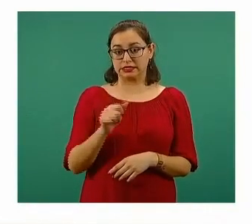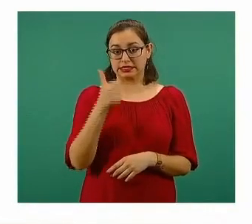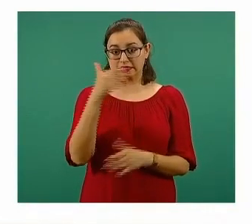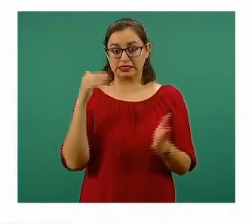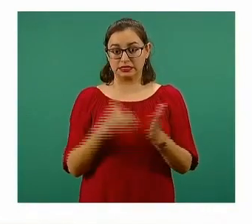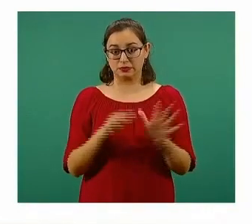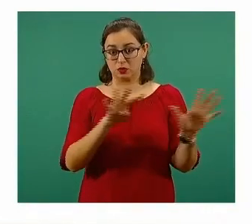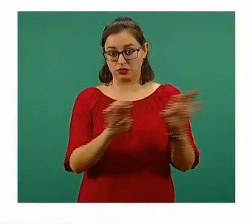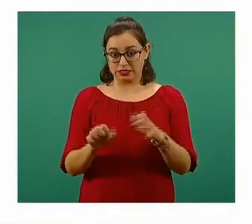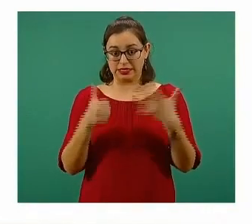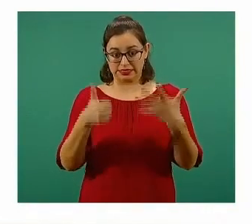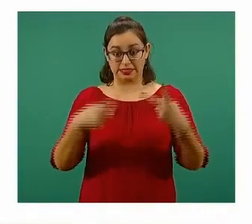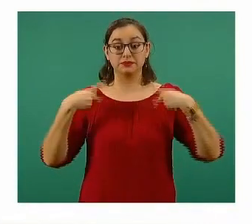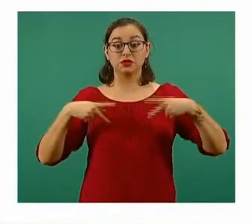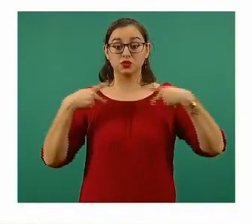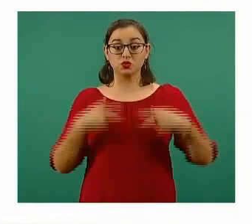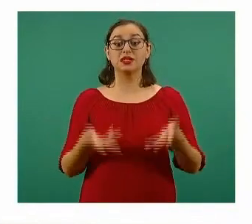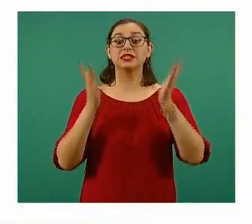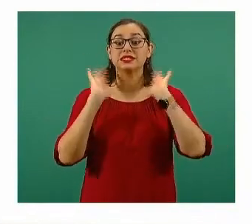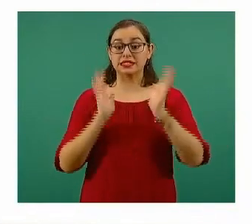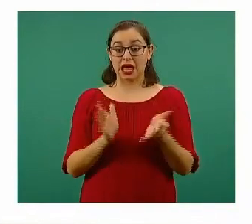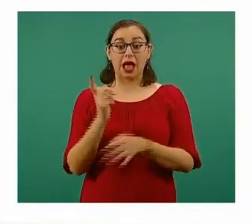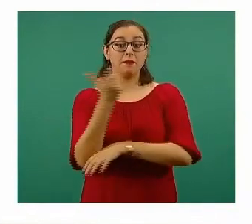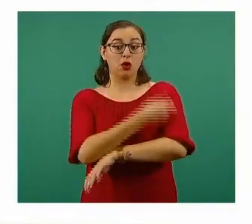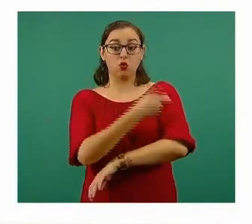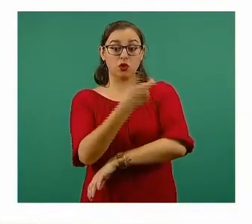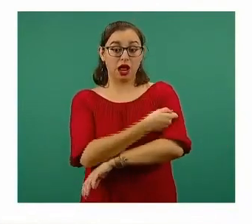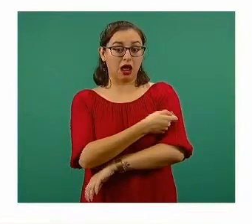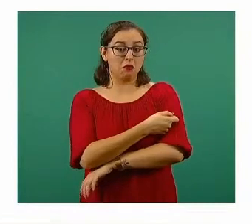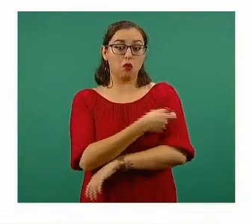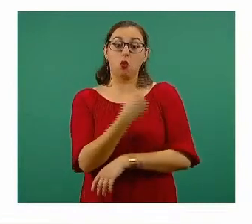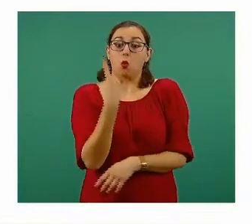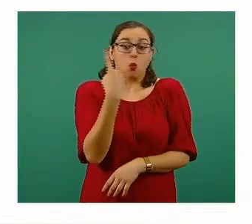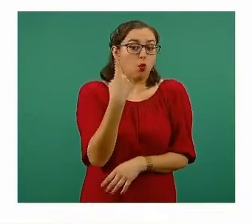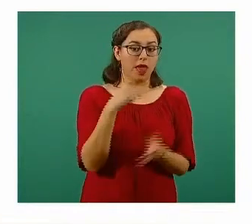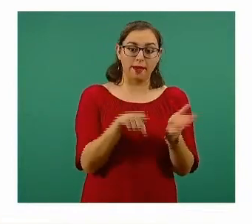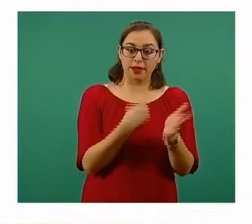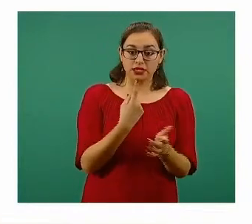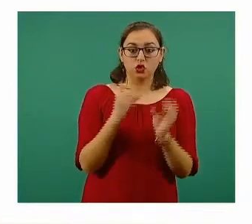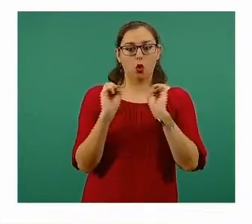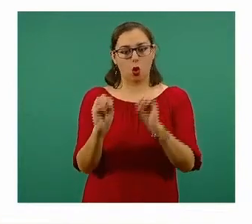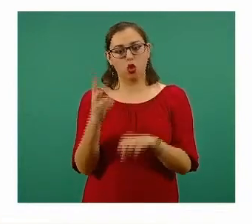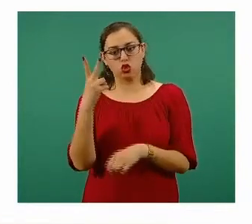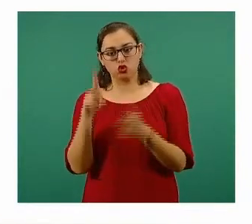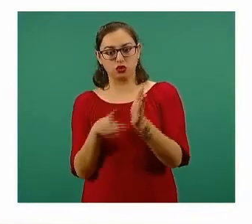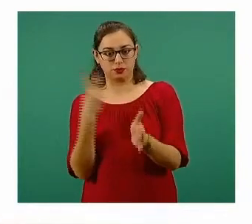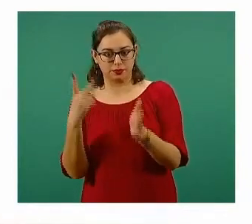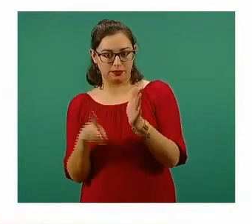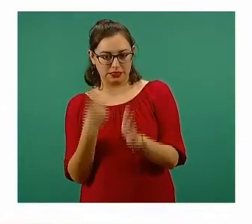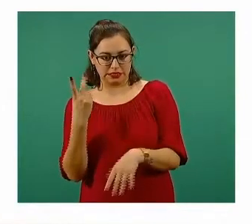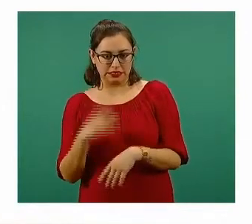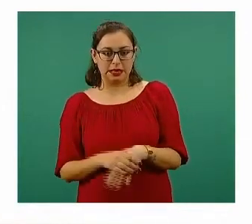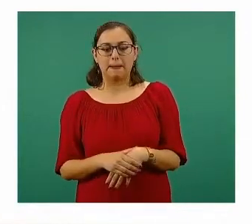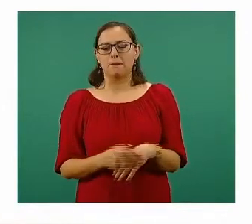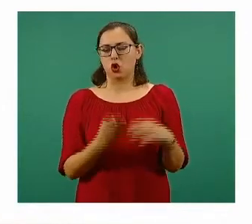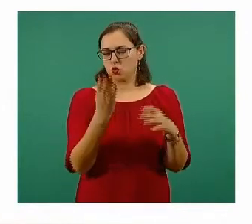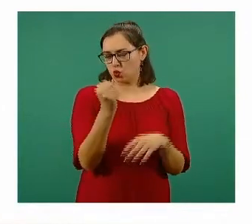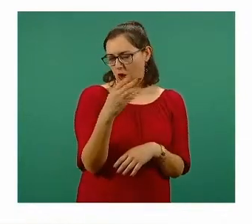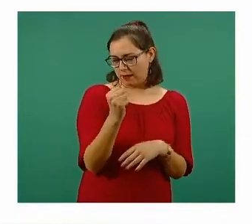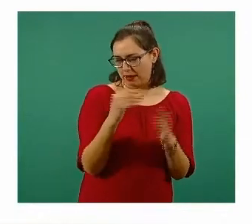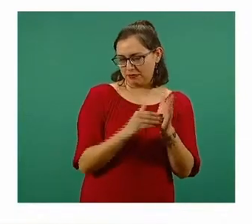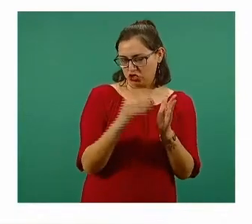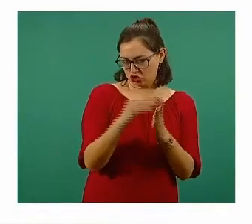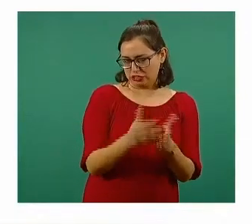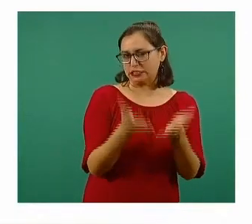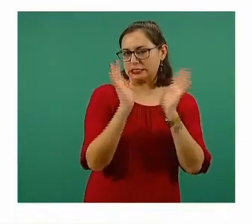14.176.406 personas que ya han tenido al menos una dosis, casi 9,5 millones ya tienen el esquema completo. Es decir,